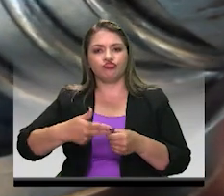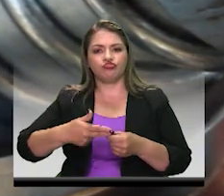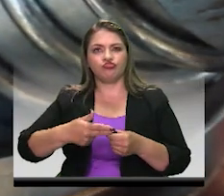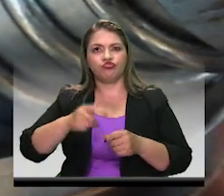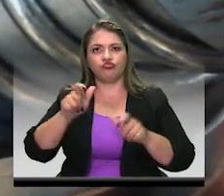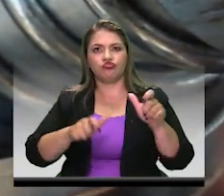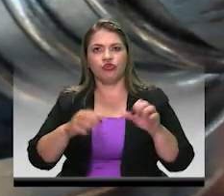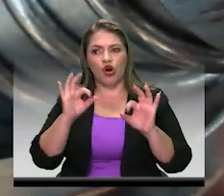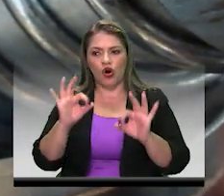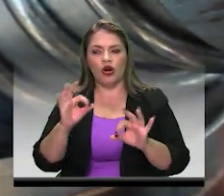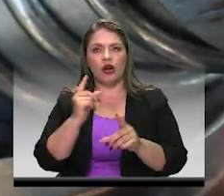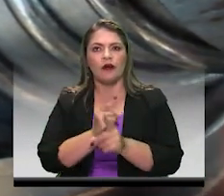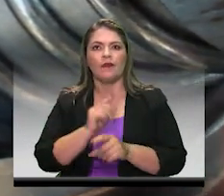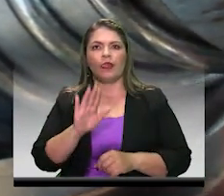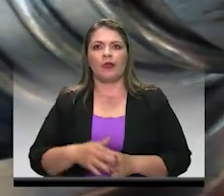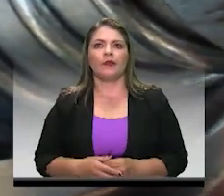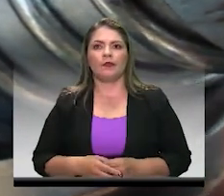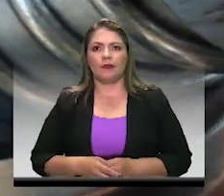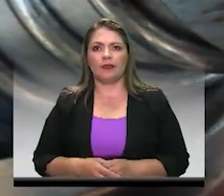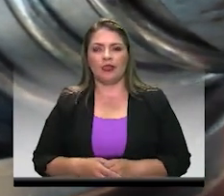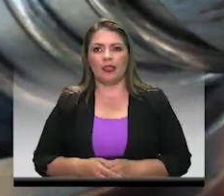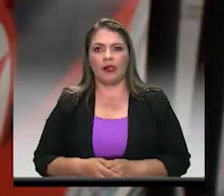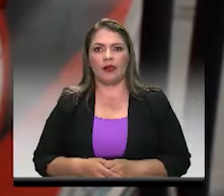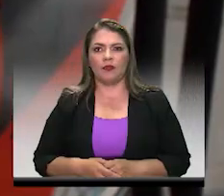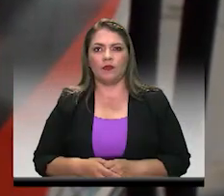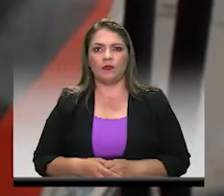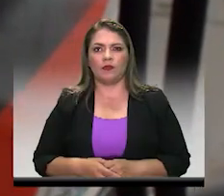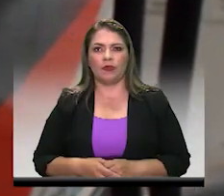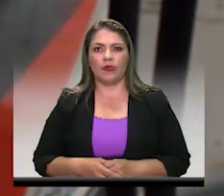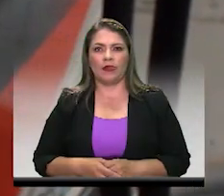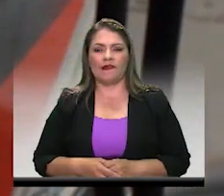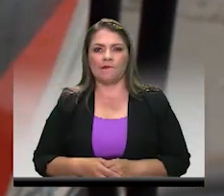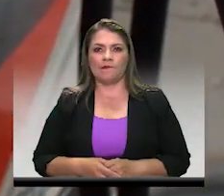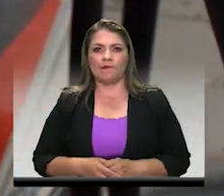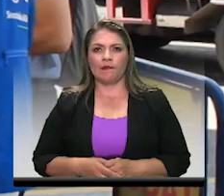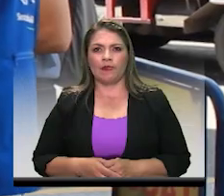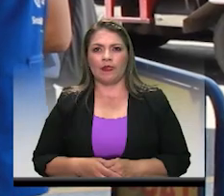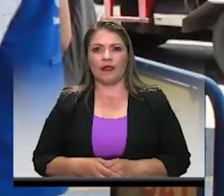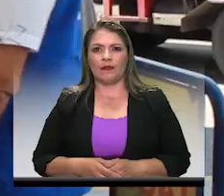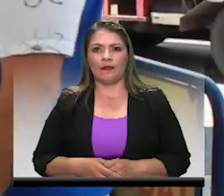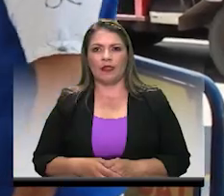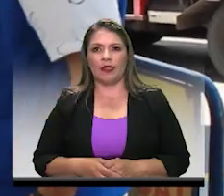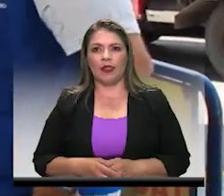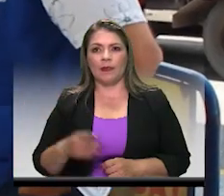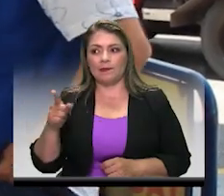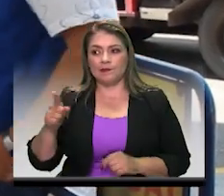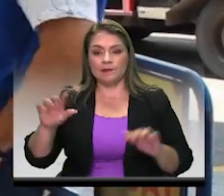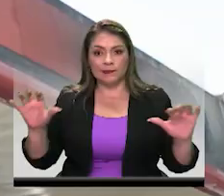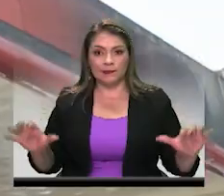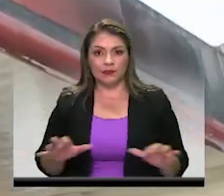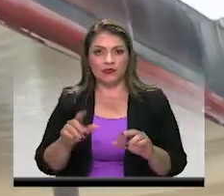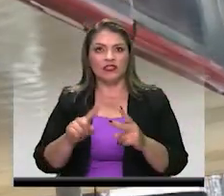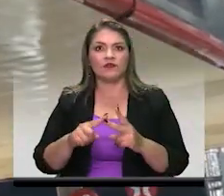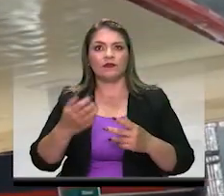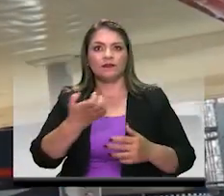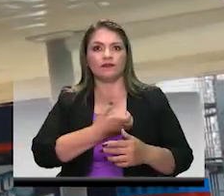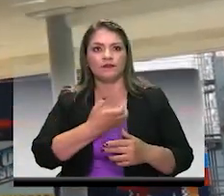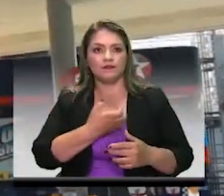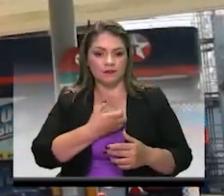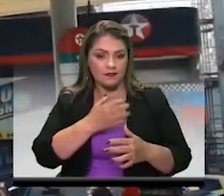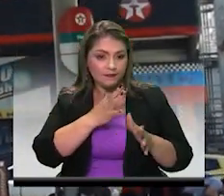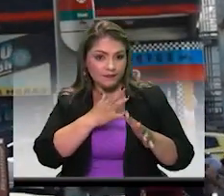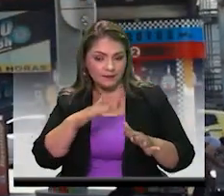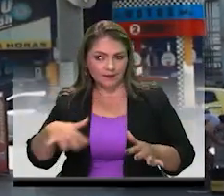de los vehículos que tanquean en nuestra ciudad. Con estas acciones, la Administración Municipal